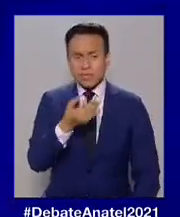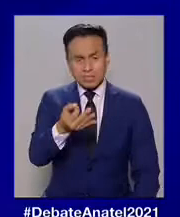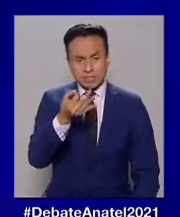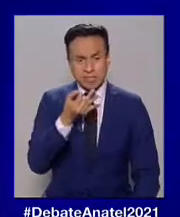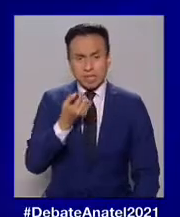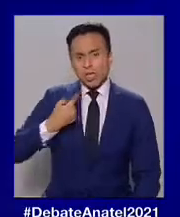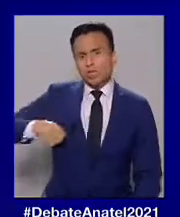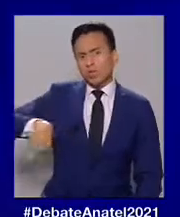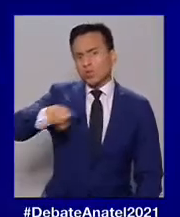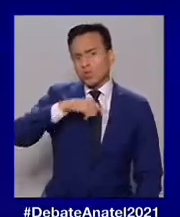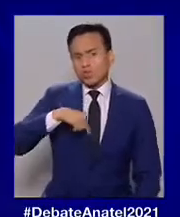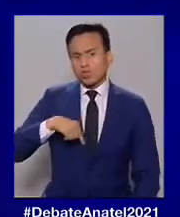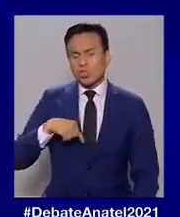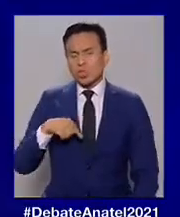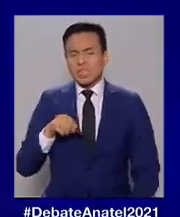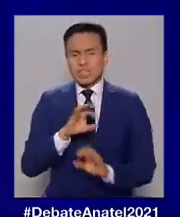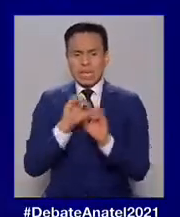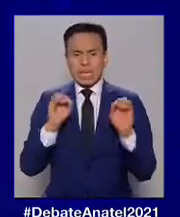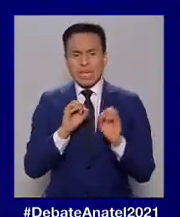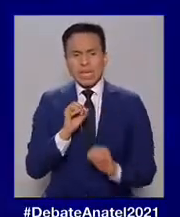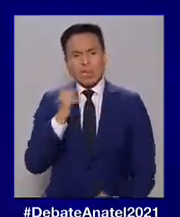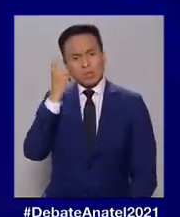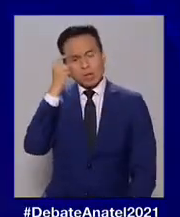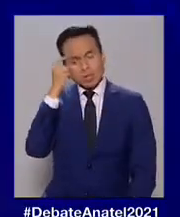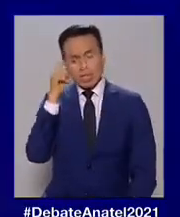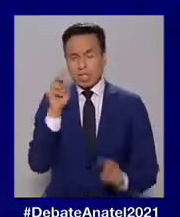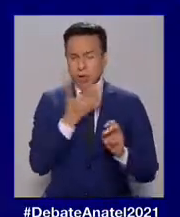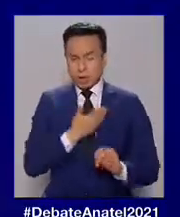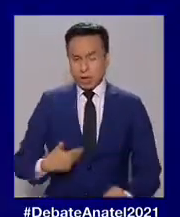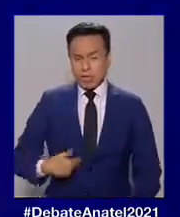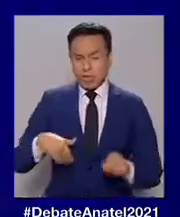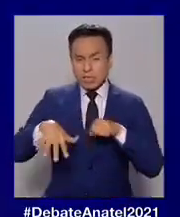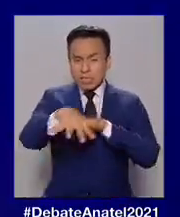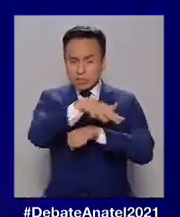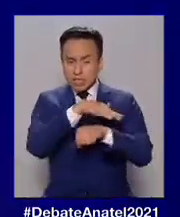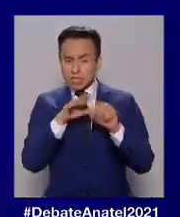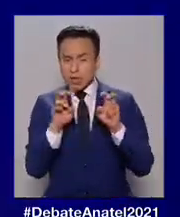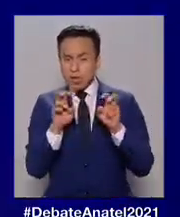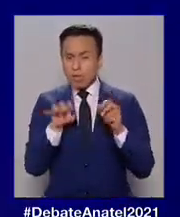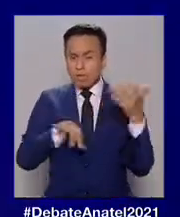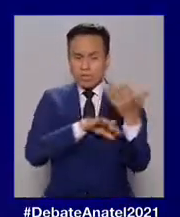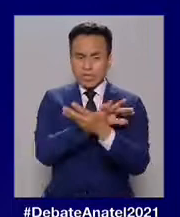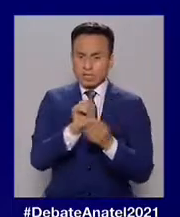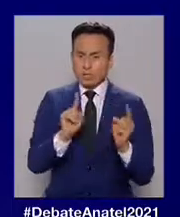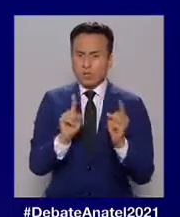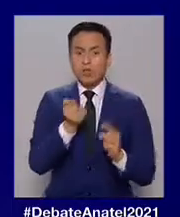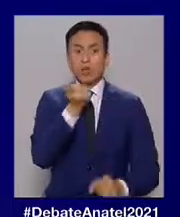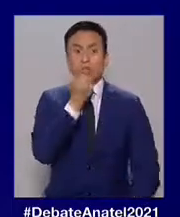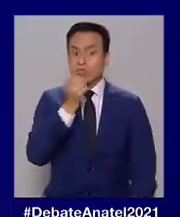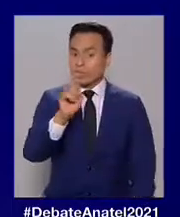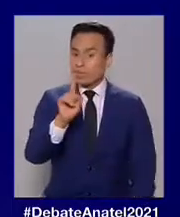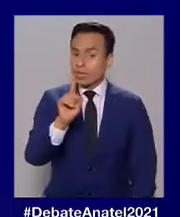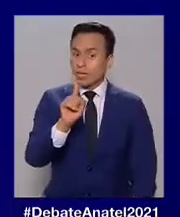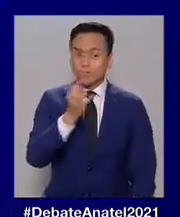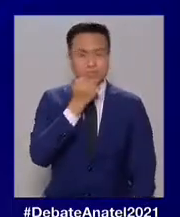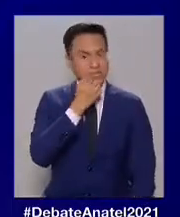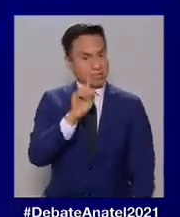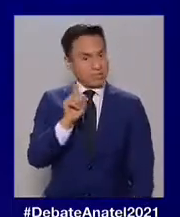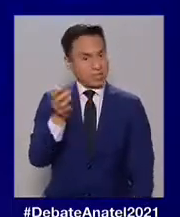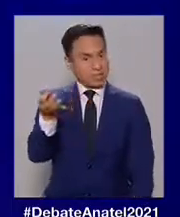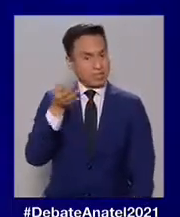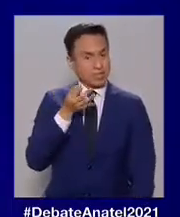nosotros no vamos a tener ninguna contemplación en nuestro gobierno con ninguna situación de violencia no se equivoque no se equivoque al